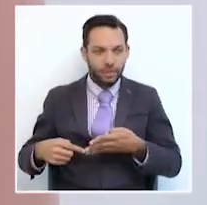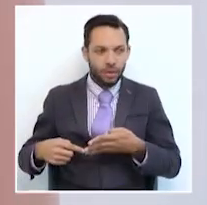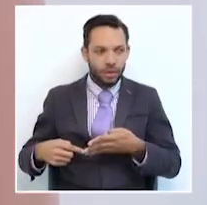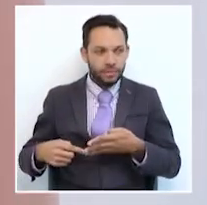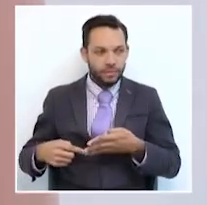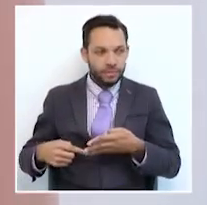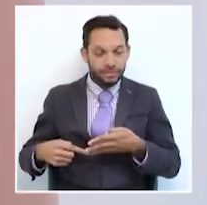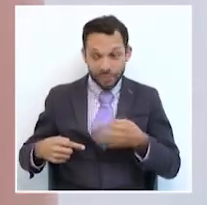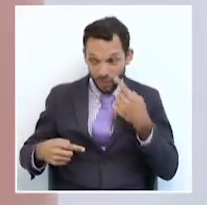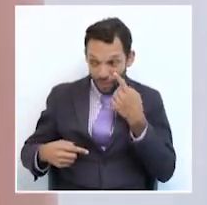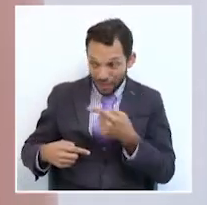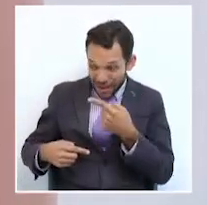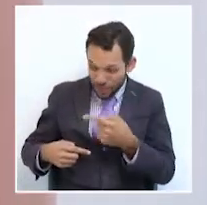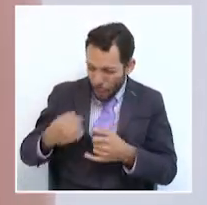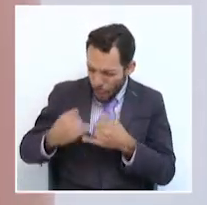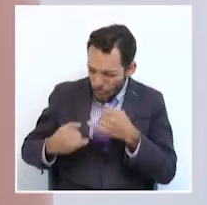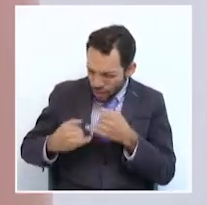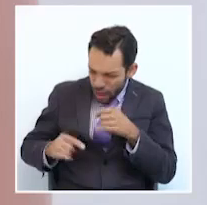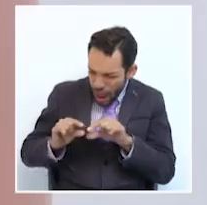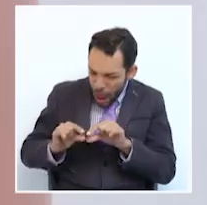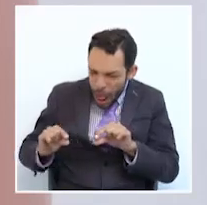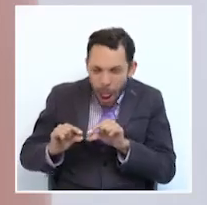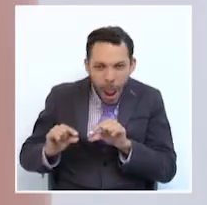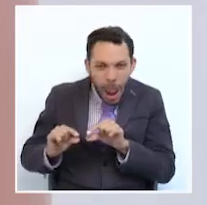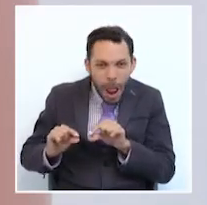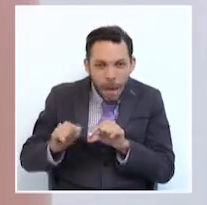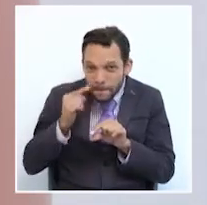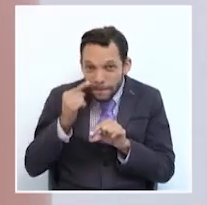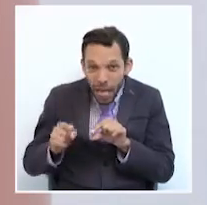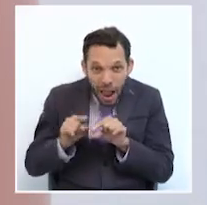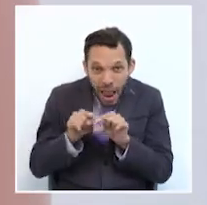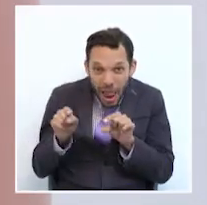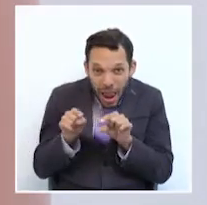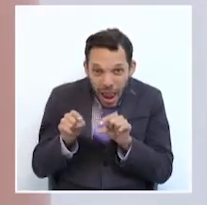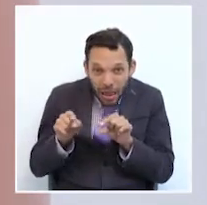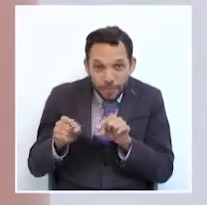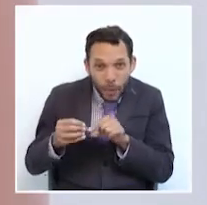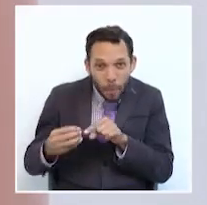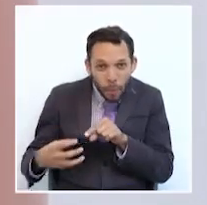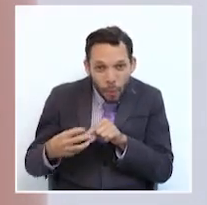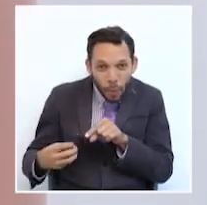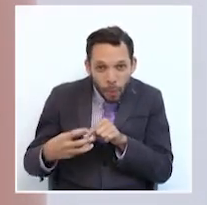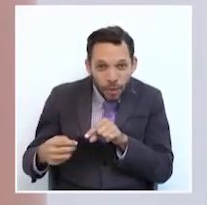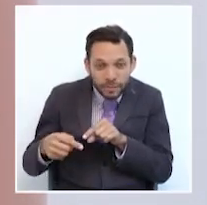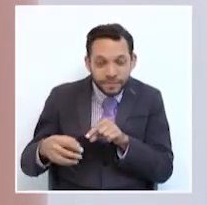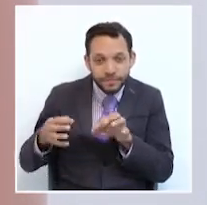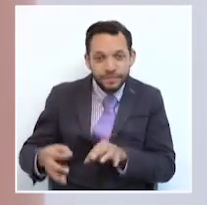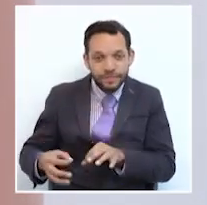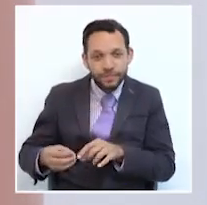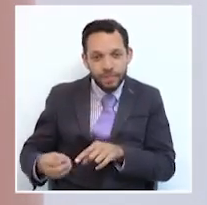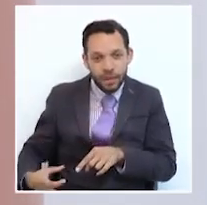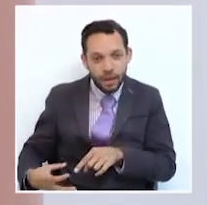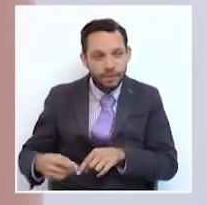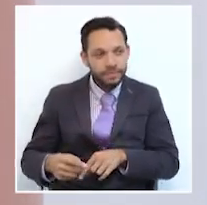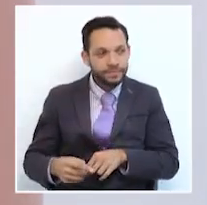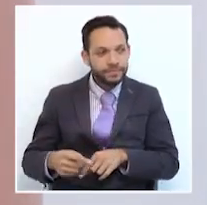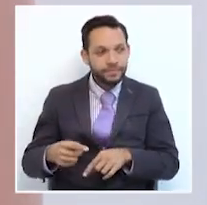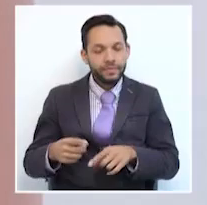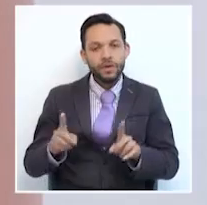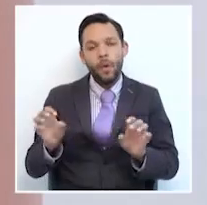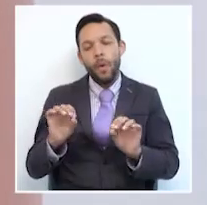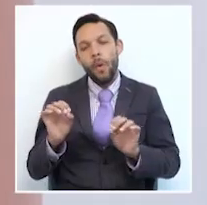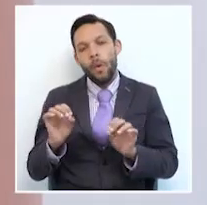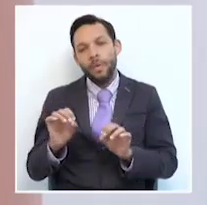tripita que ven acá en la p que no haya en este intestino hemorroides